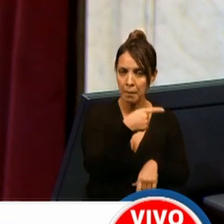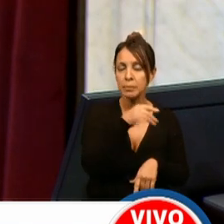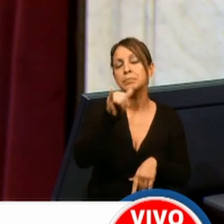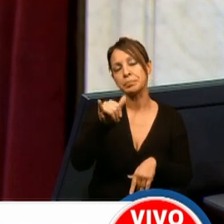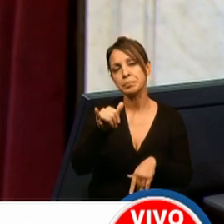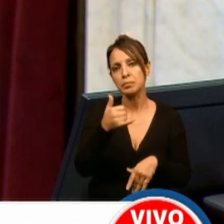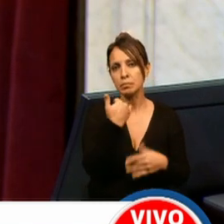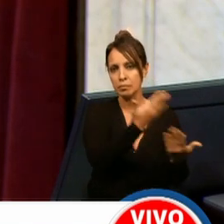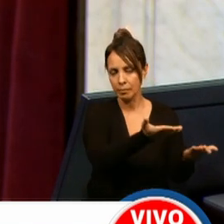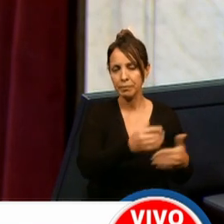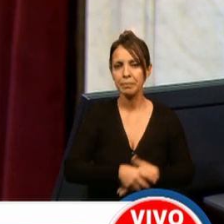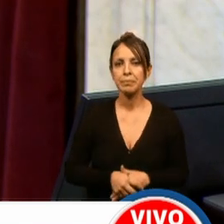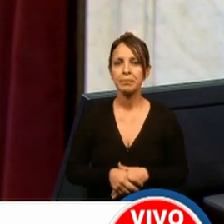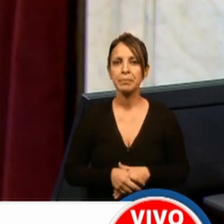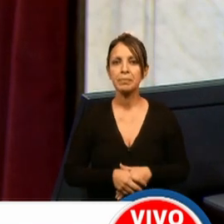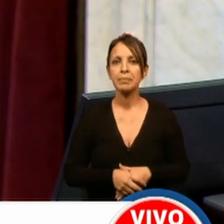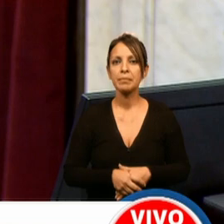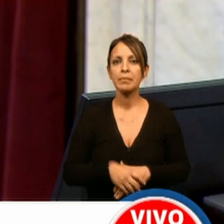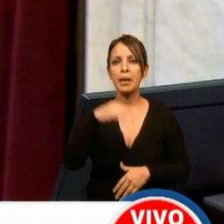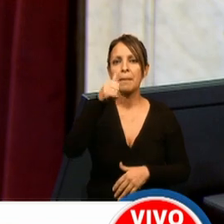martínez en el uso de la palabra